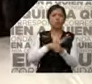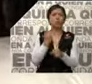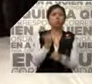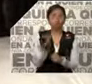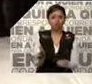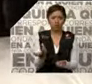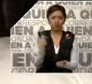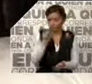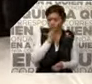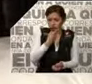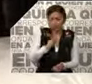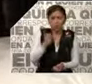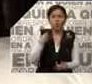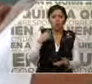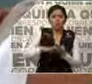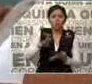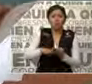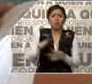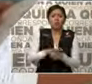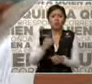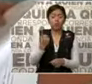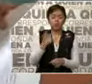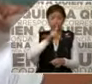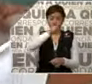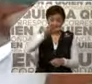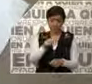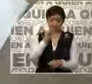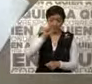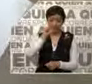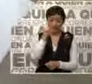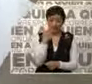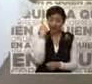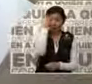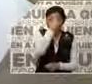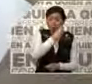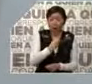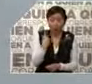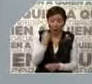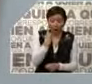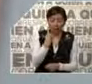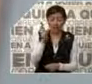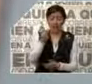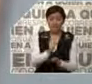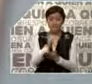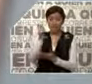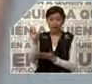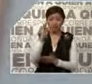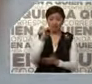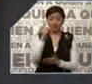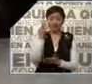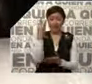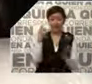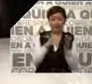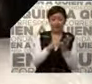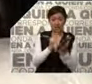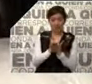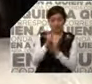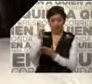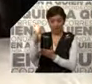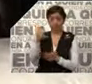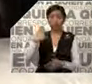por qué me estaban encarcelando. Después de 27 horas, asegura que tuvo que pagar una fianza de 3,000 pesos. Levanté